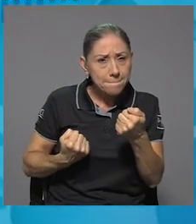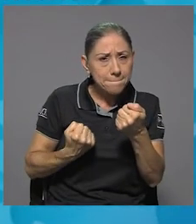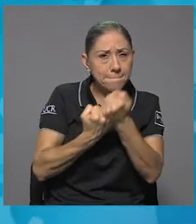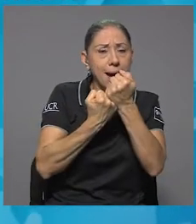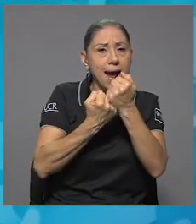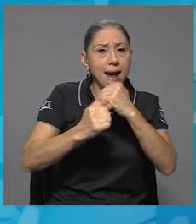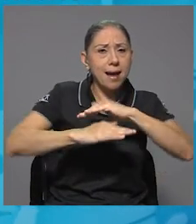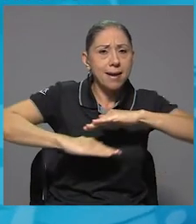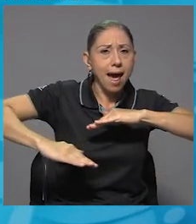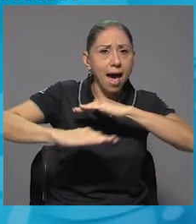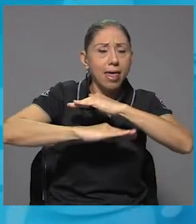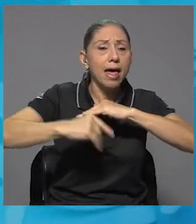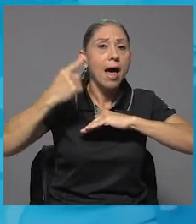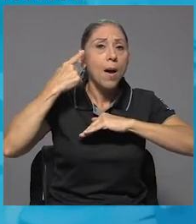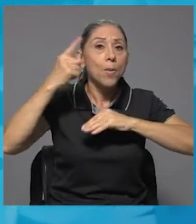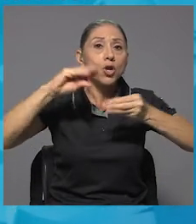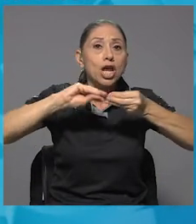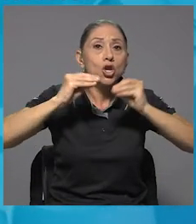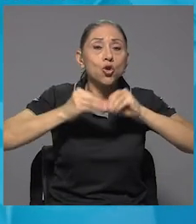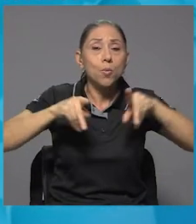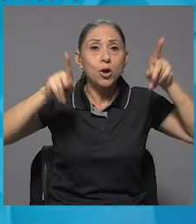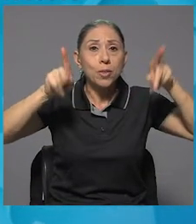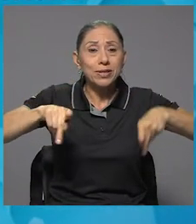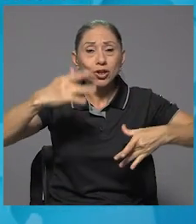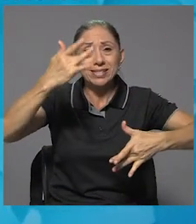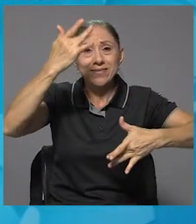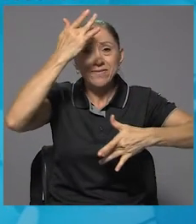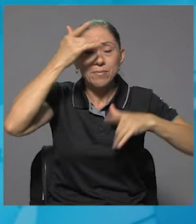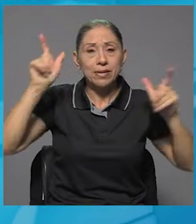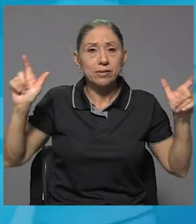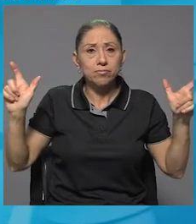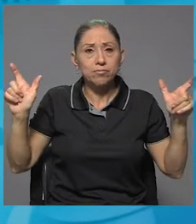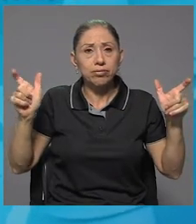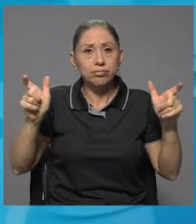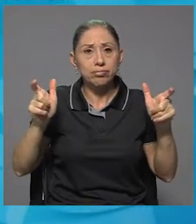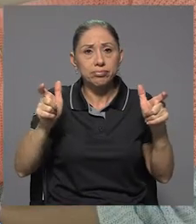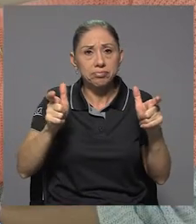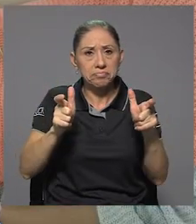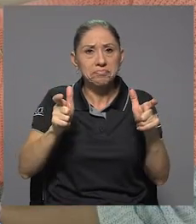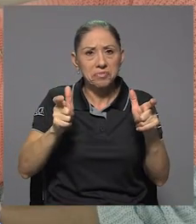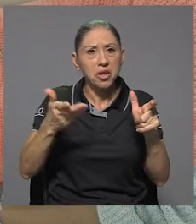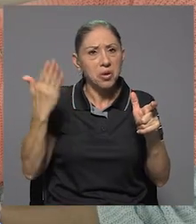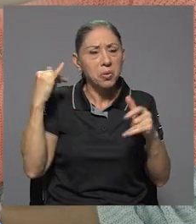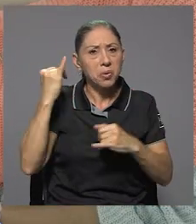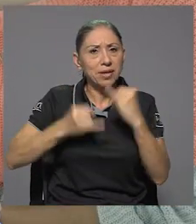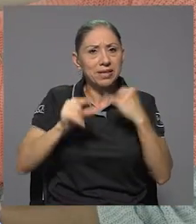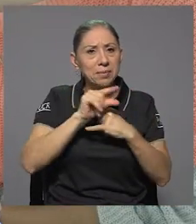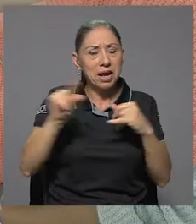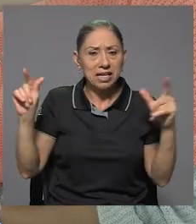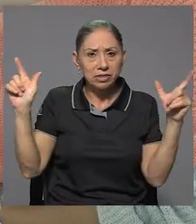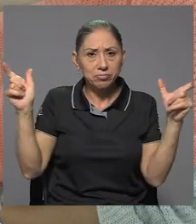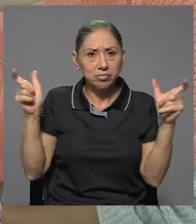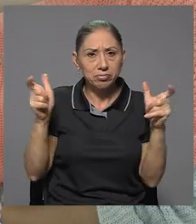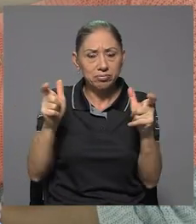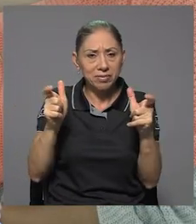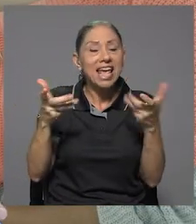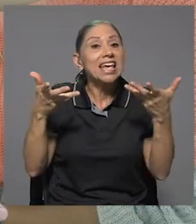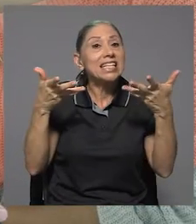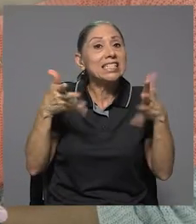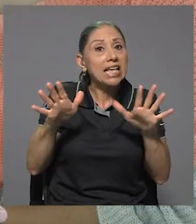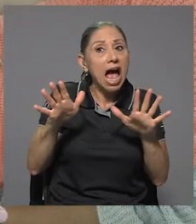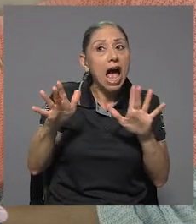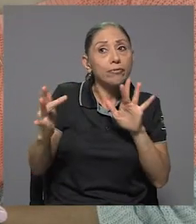la baja de casos que hemos tenido en las últimas semanas y ha sido debidamente